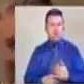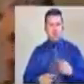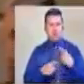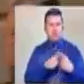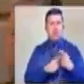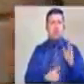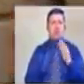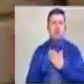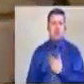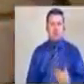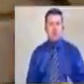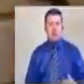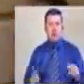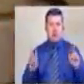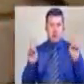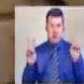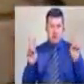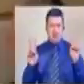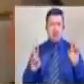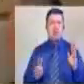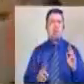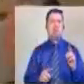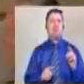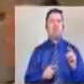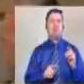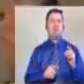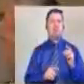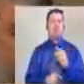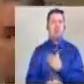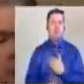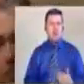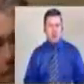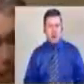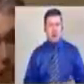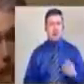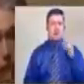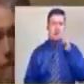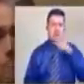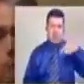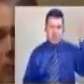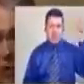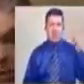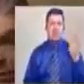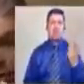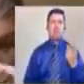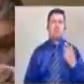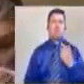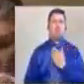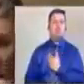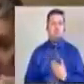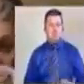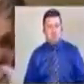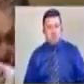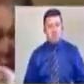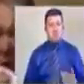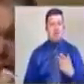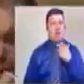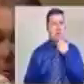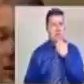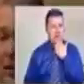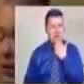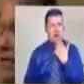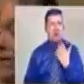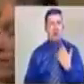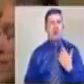con el presidente Gaviria, con el presidente Samper, el presidente Andrés